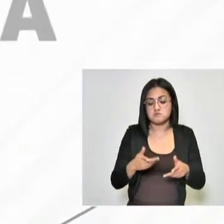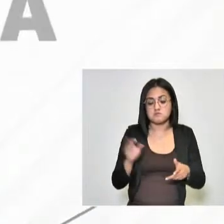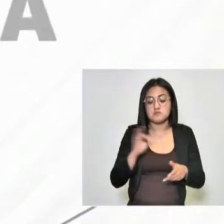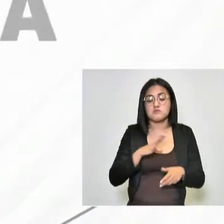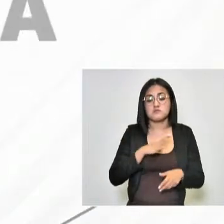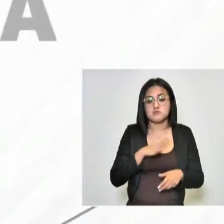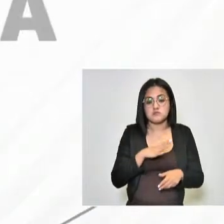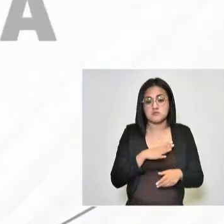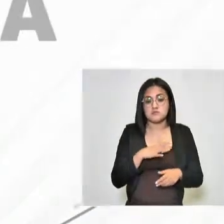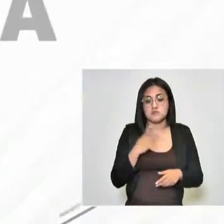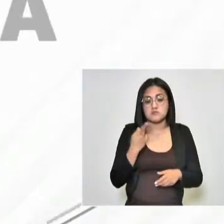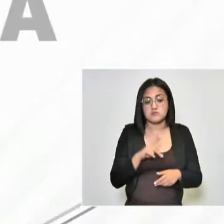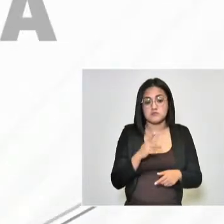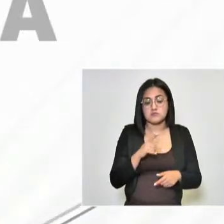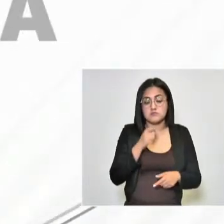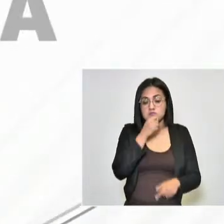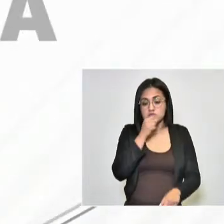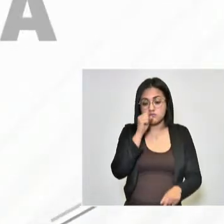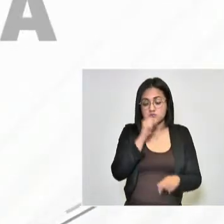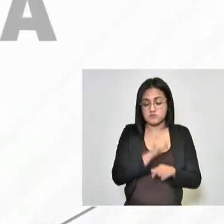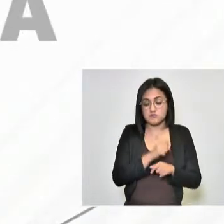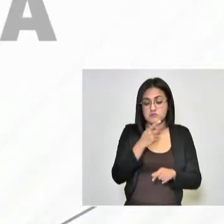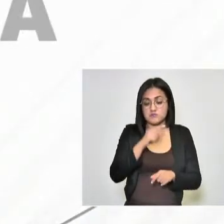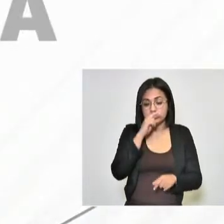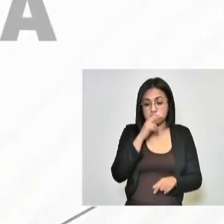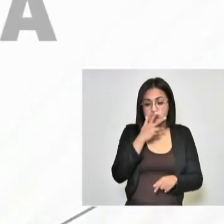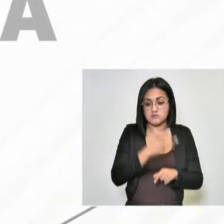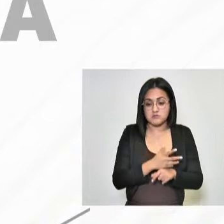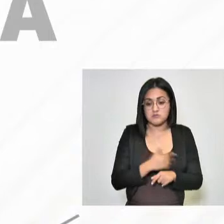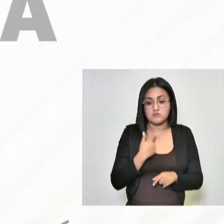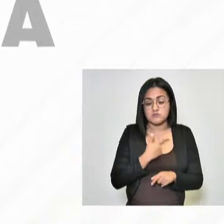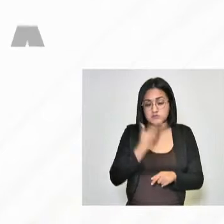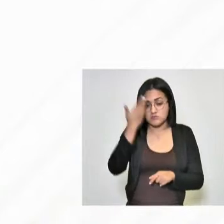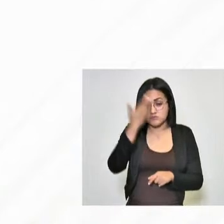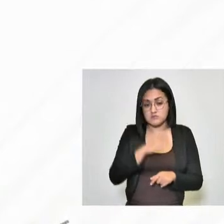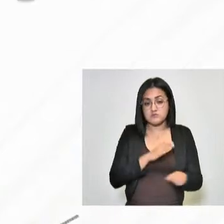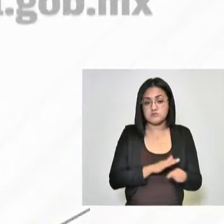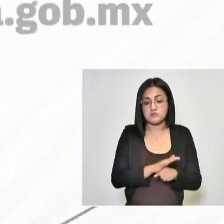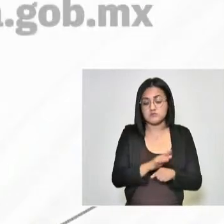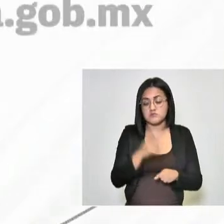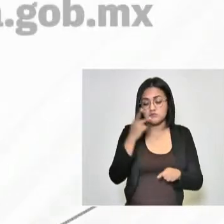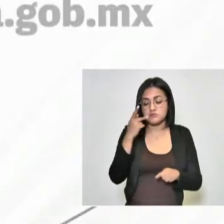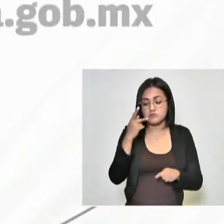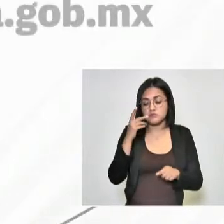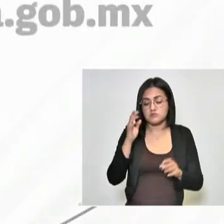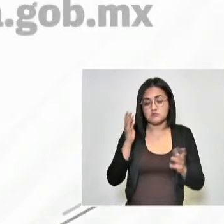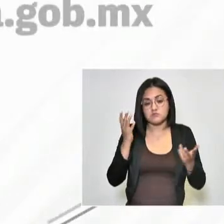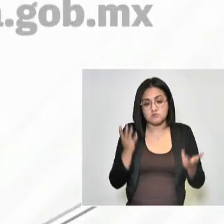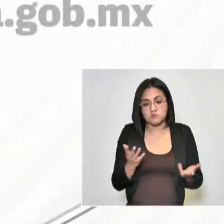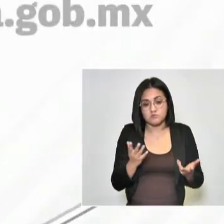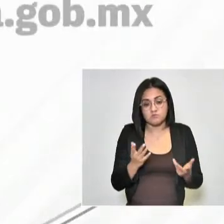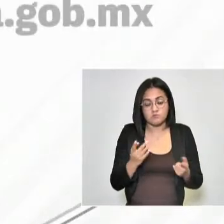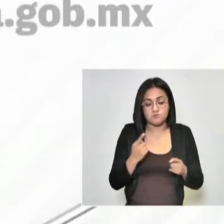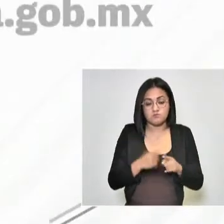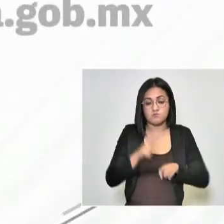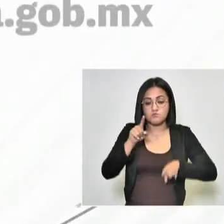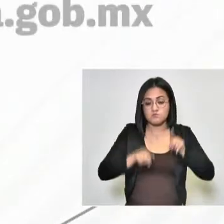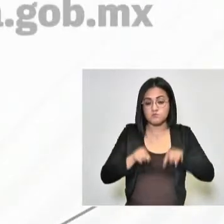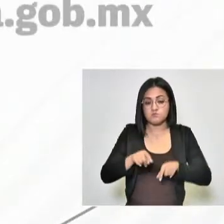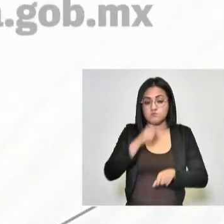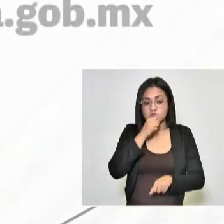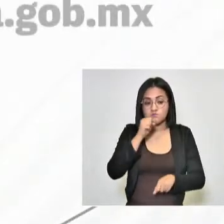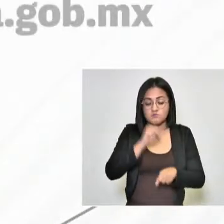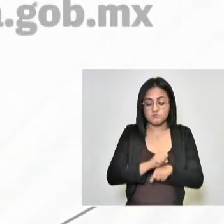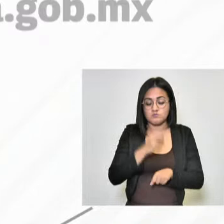habido negativa por parte de la Secretaría a su cargo. Me gustaría saber cuál es la postura de la dependencia,